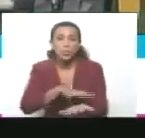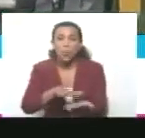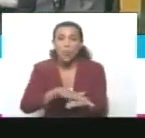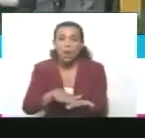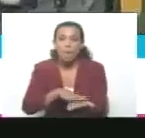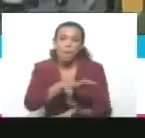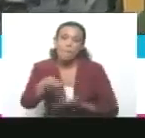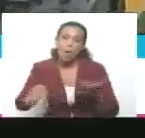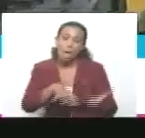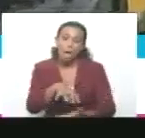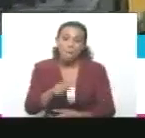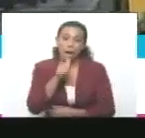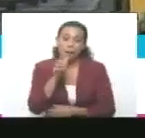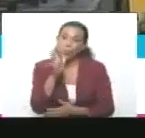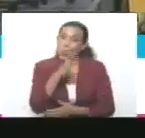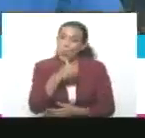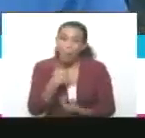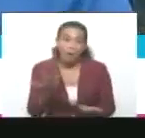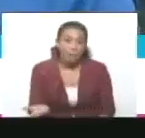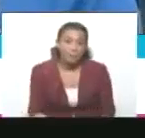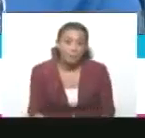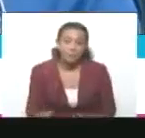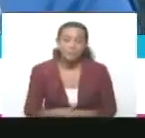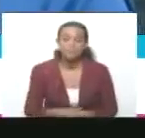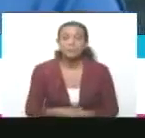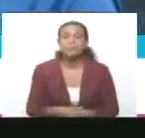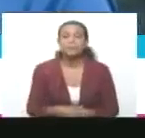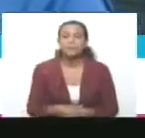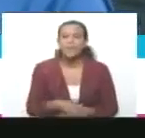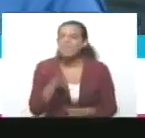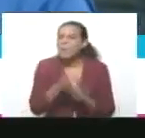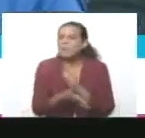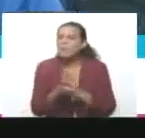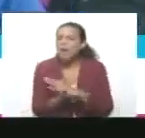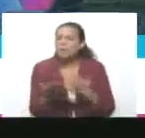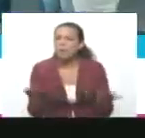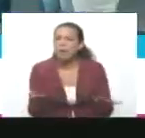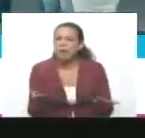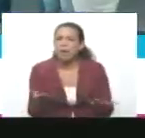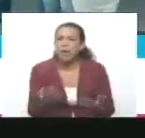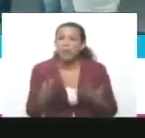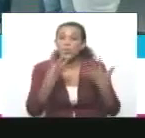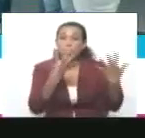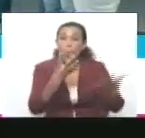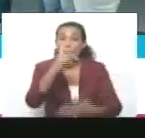la problemática que tenía con el caso de la bomba. ¿Qué pasaba en esa bomba? Tenía